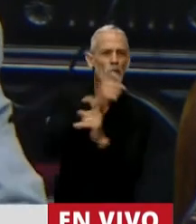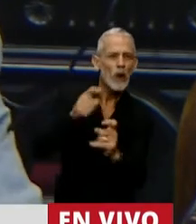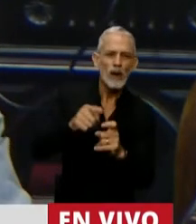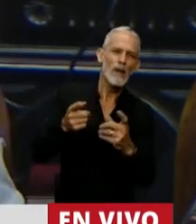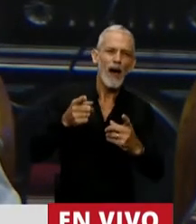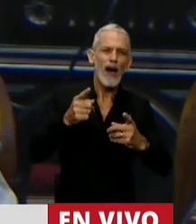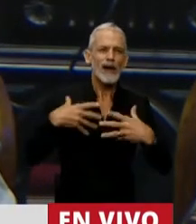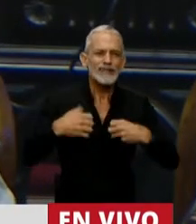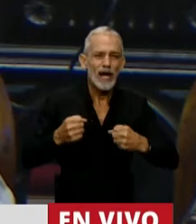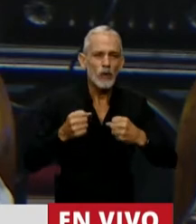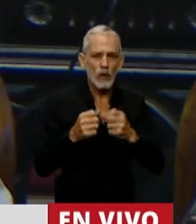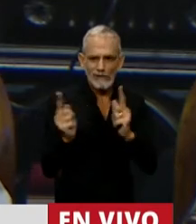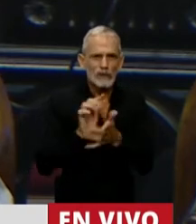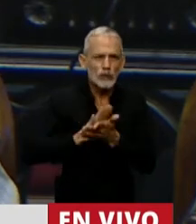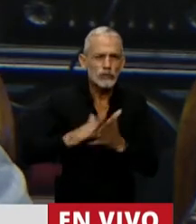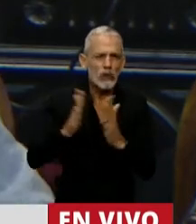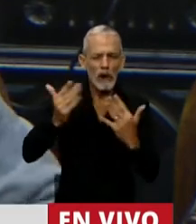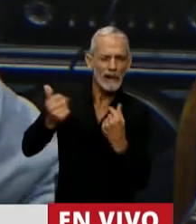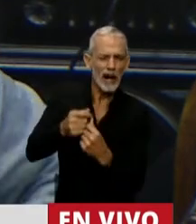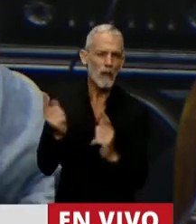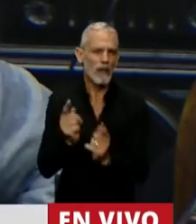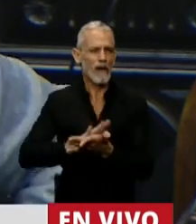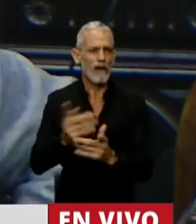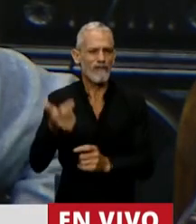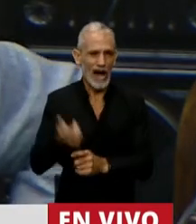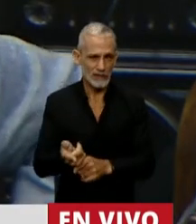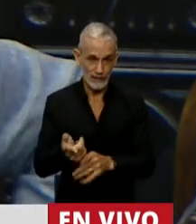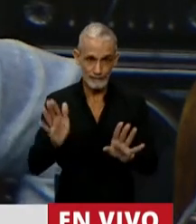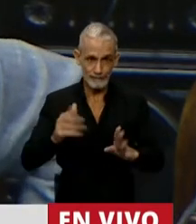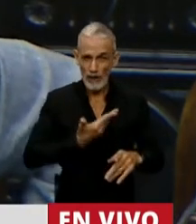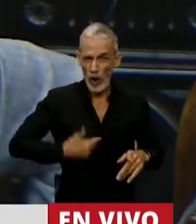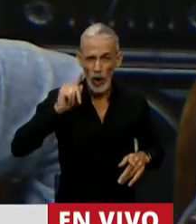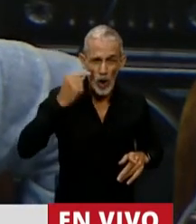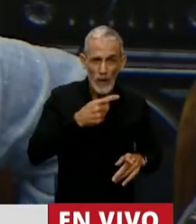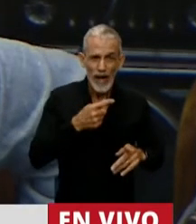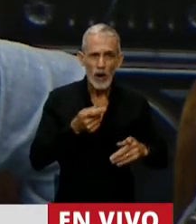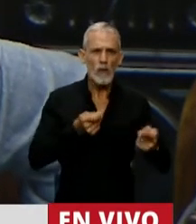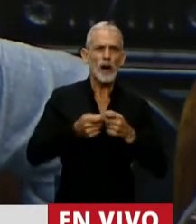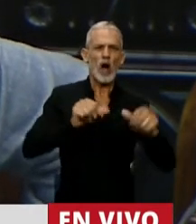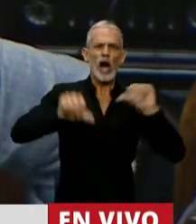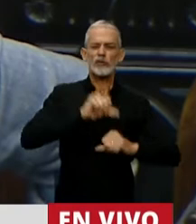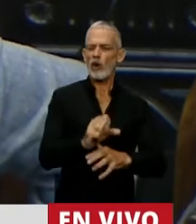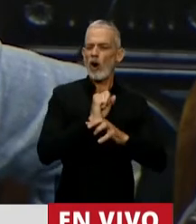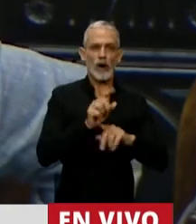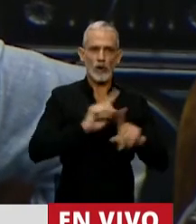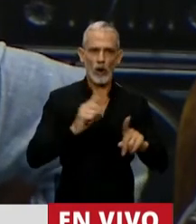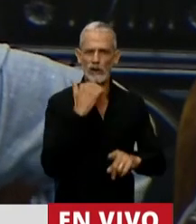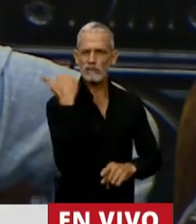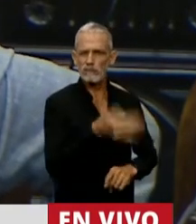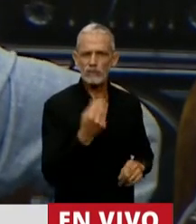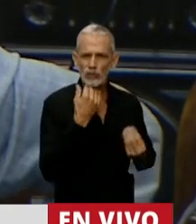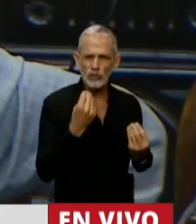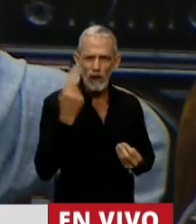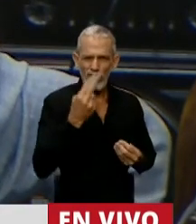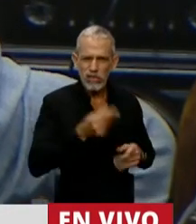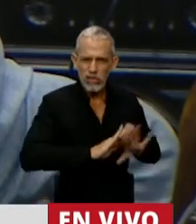otro atajo. Y este gobierno, que demostró en el plano sanitario que no es un gobierno de científicos, sino es un gobierno de inútiles,